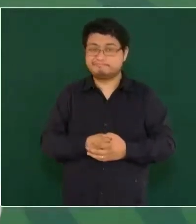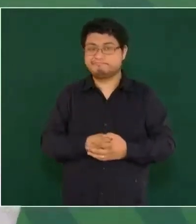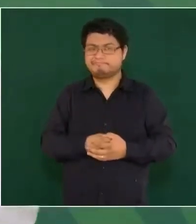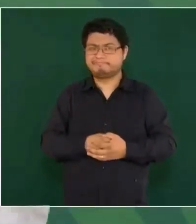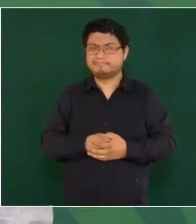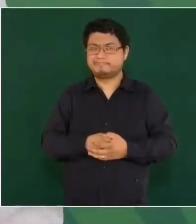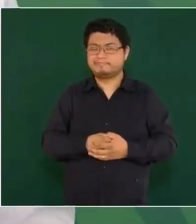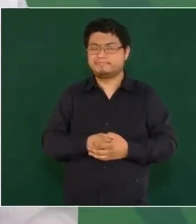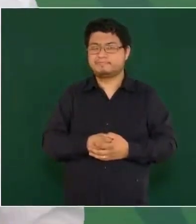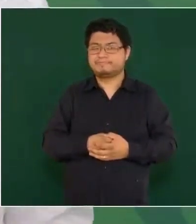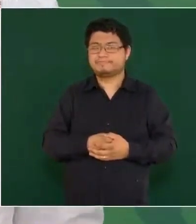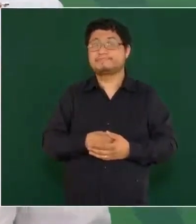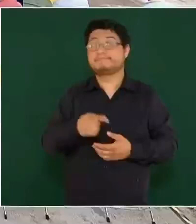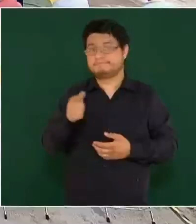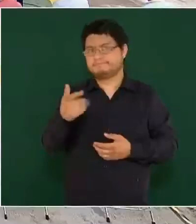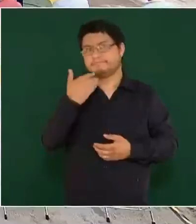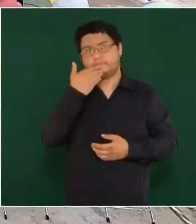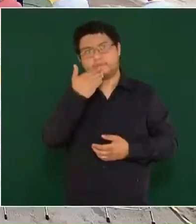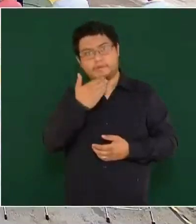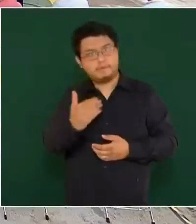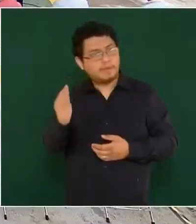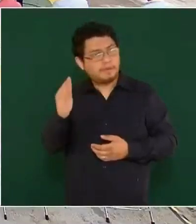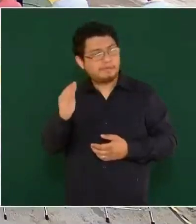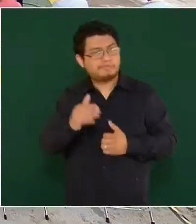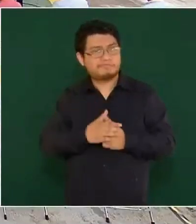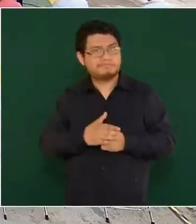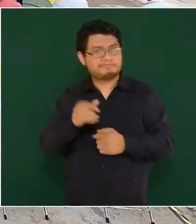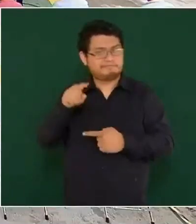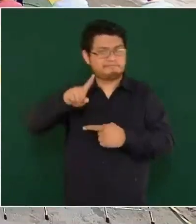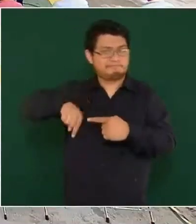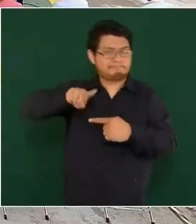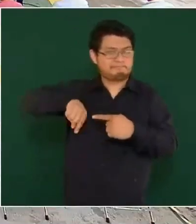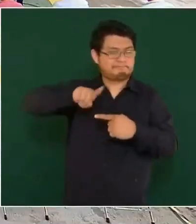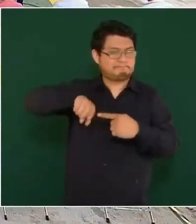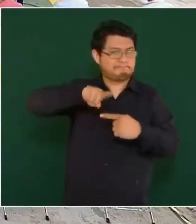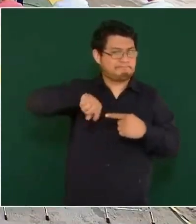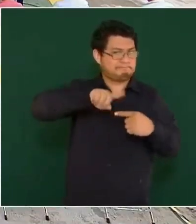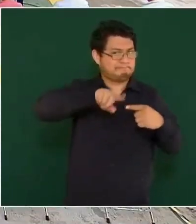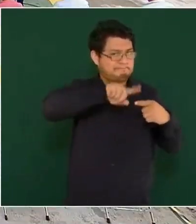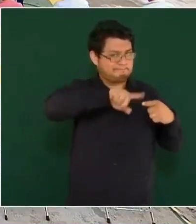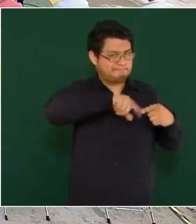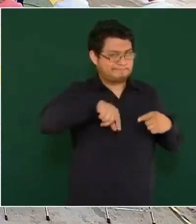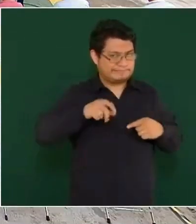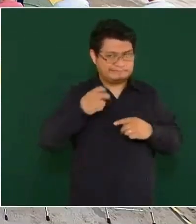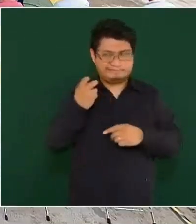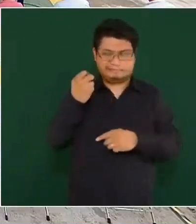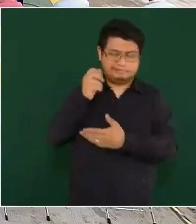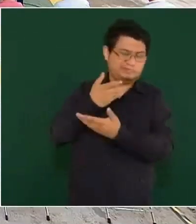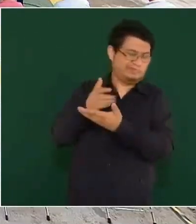que nos quitemos esas rémoras de siglos